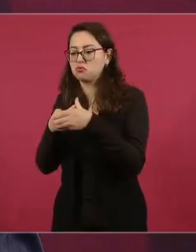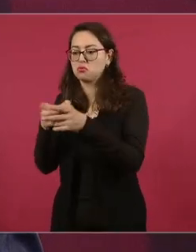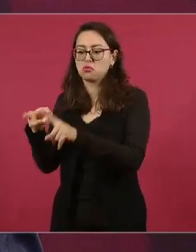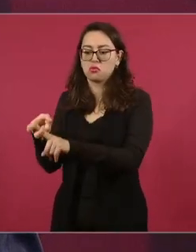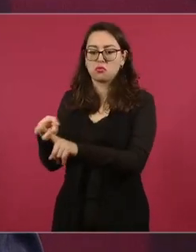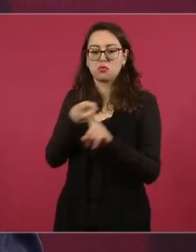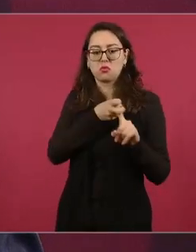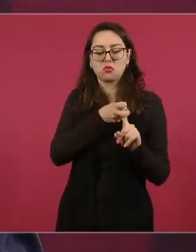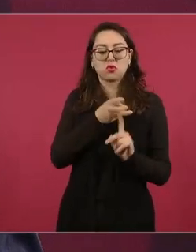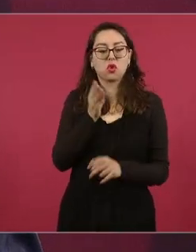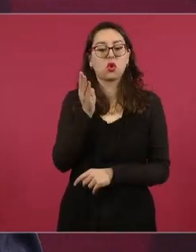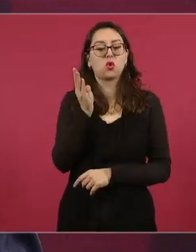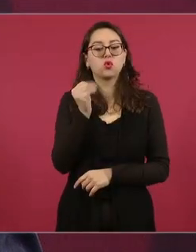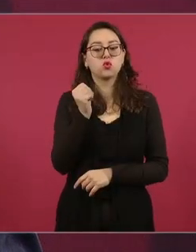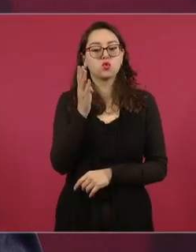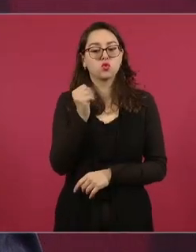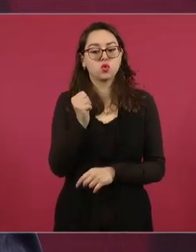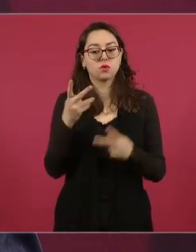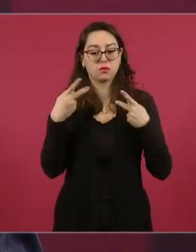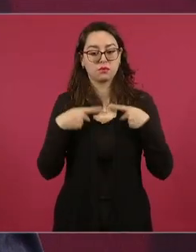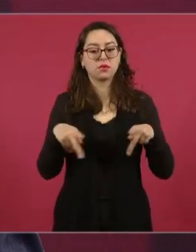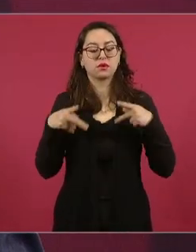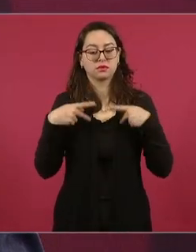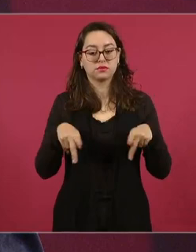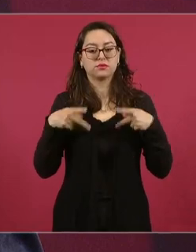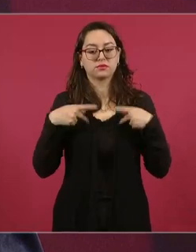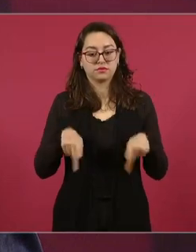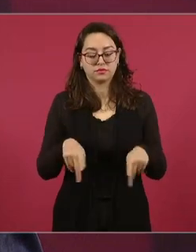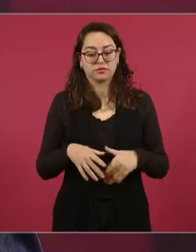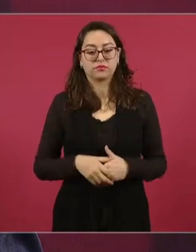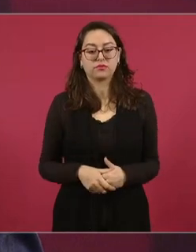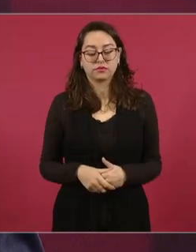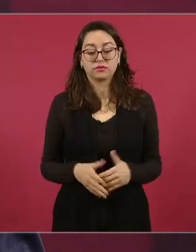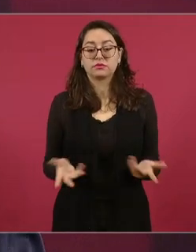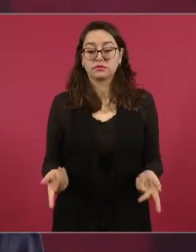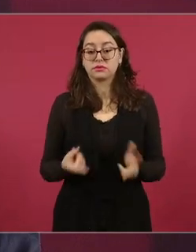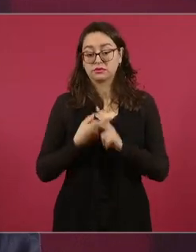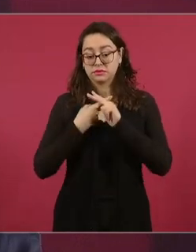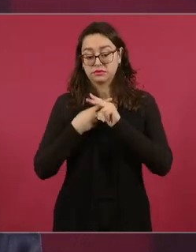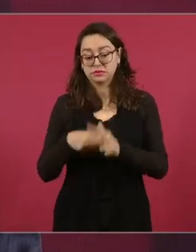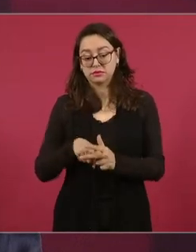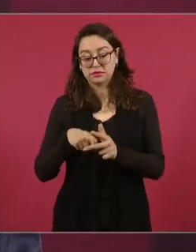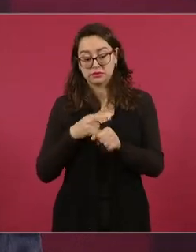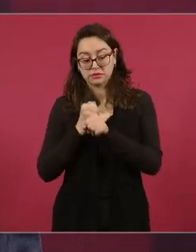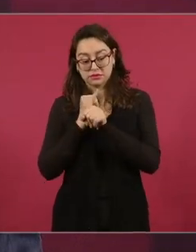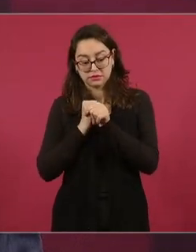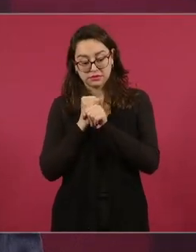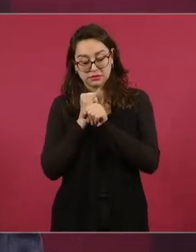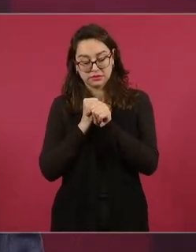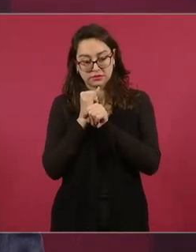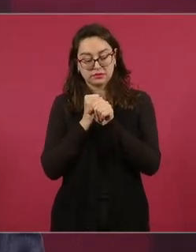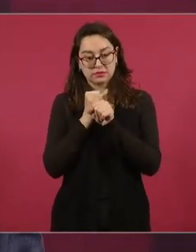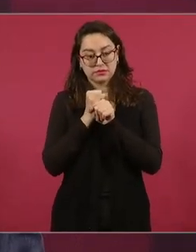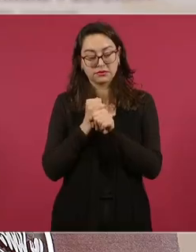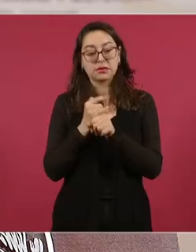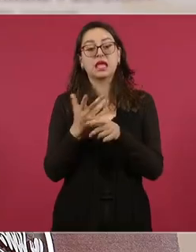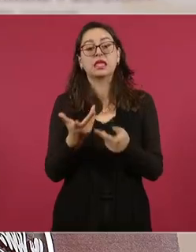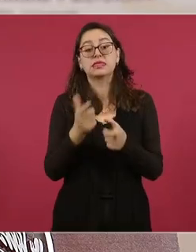libertad por un grupo de personas armadas. A partir de ese día hay unos operativos